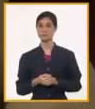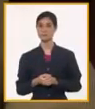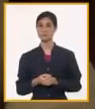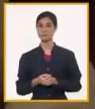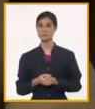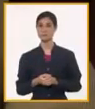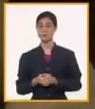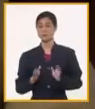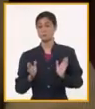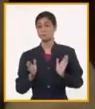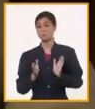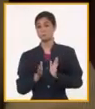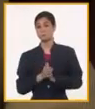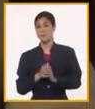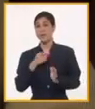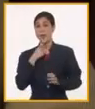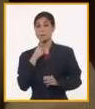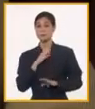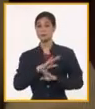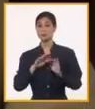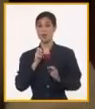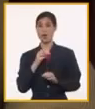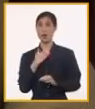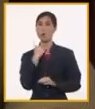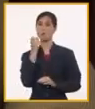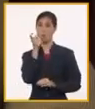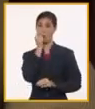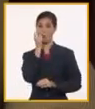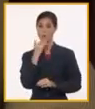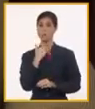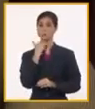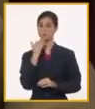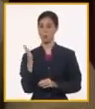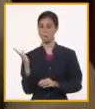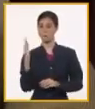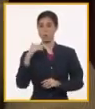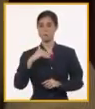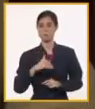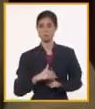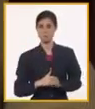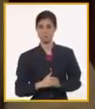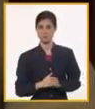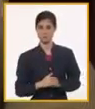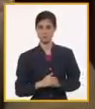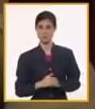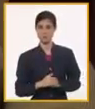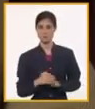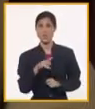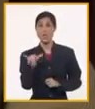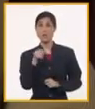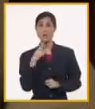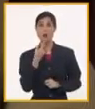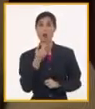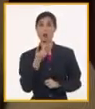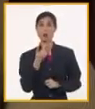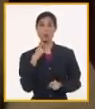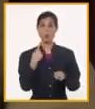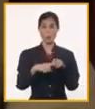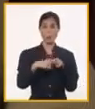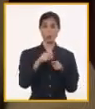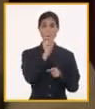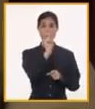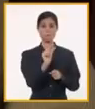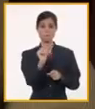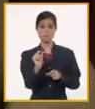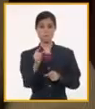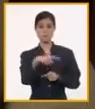Y bueno, fue cuando lo dijo, vengan para acá. Y le dijo todo eso a los 3 o 4 aquellos. Y ustedes miren lo que han